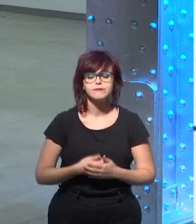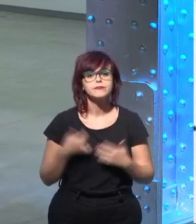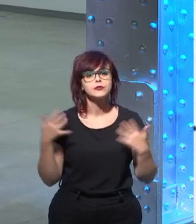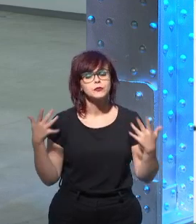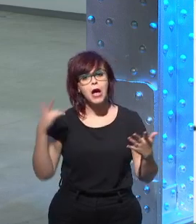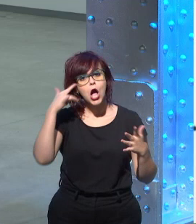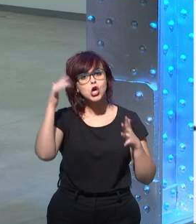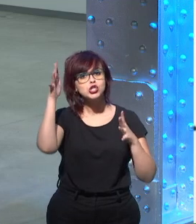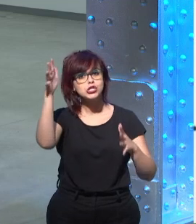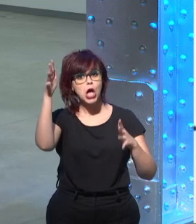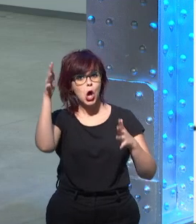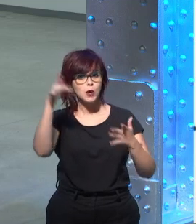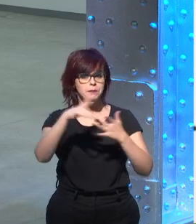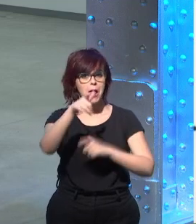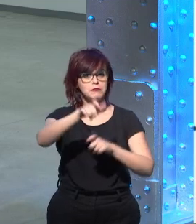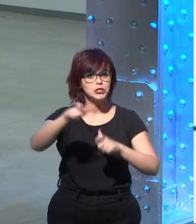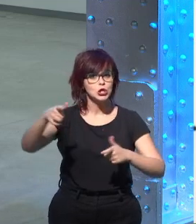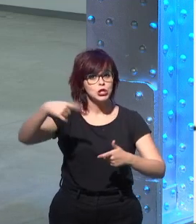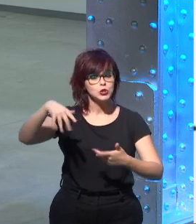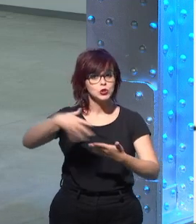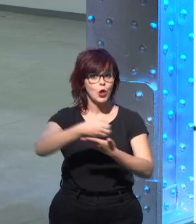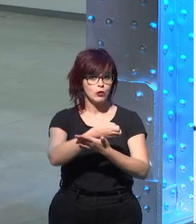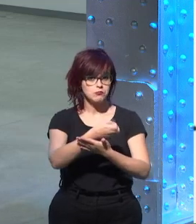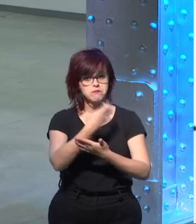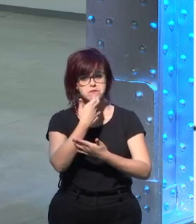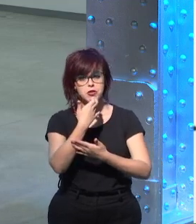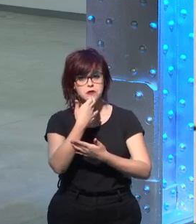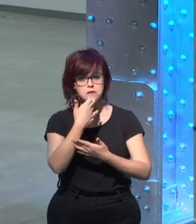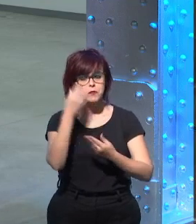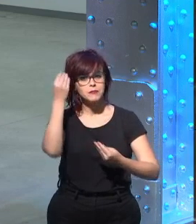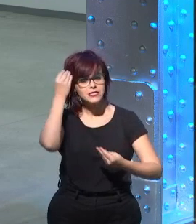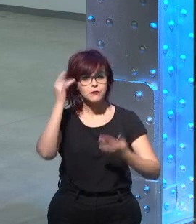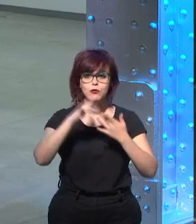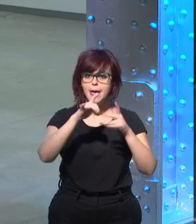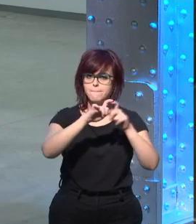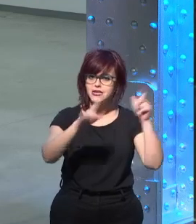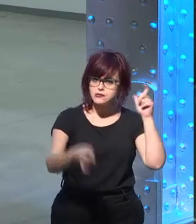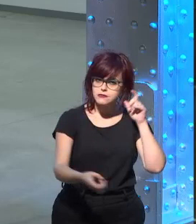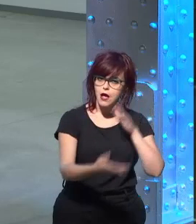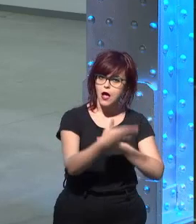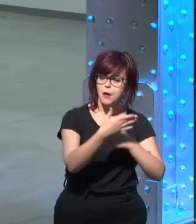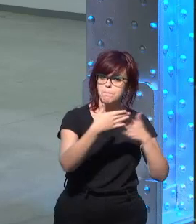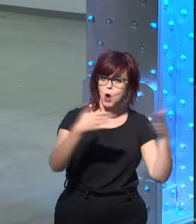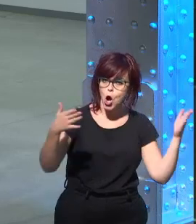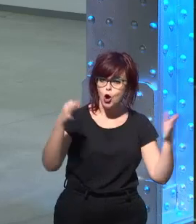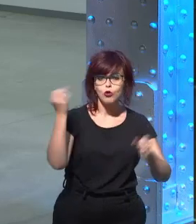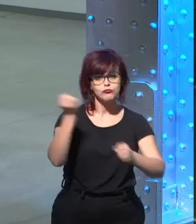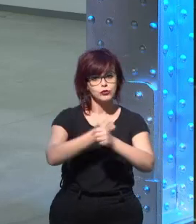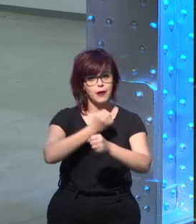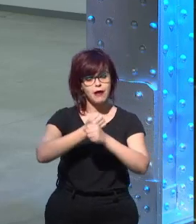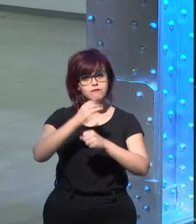Algunos consejos para aquellos de vosotros que estéis pensando o bien en crear una empresa o los que estéis trabajando, que